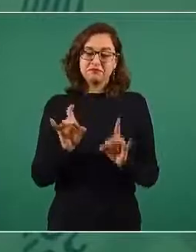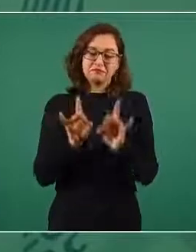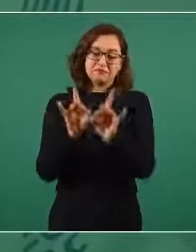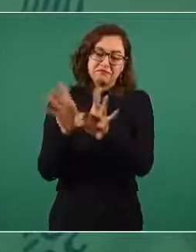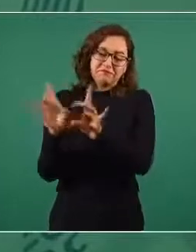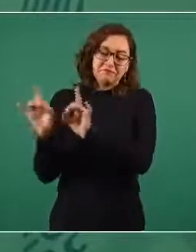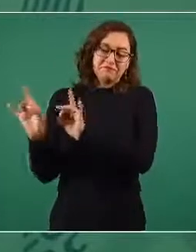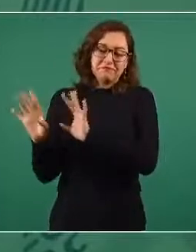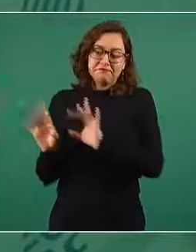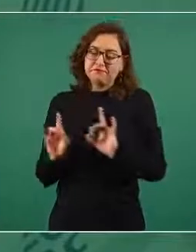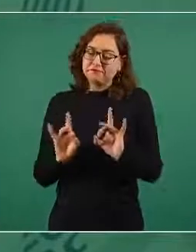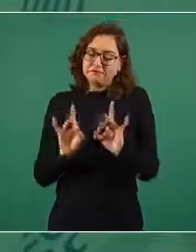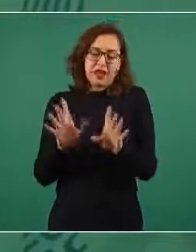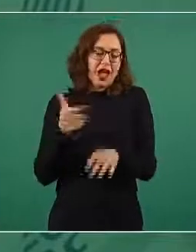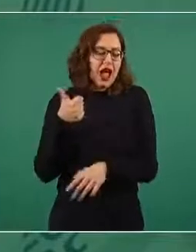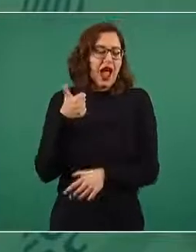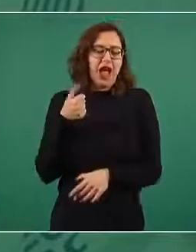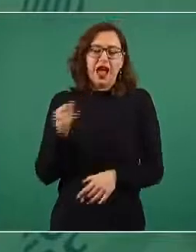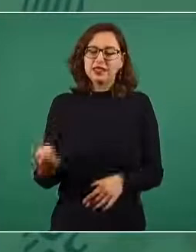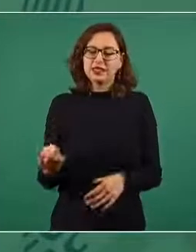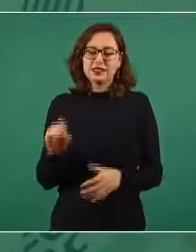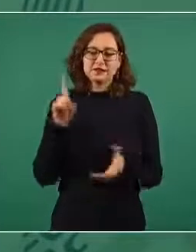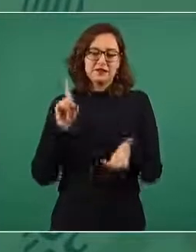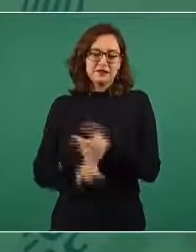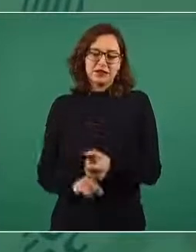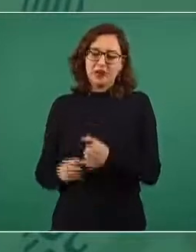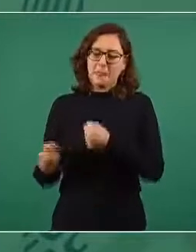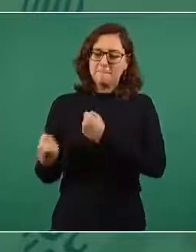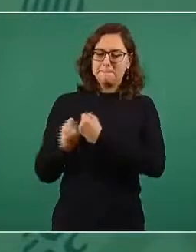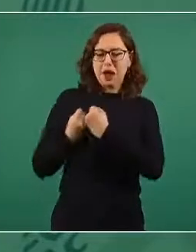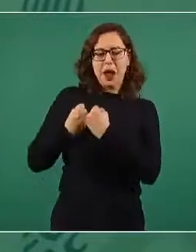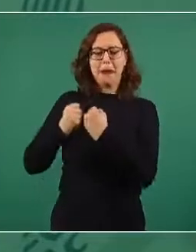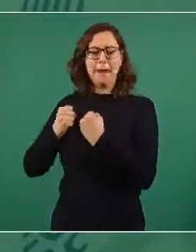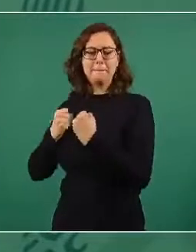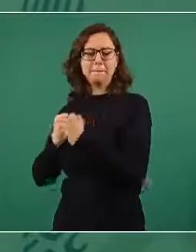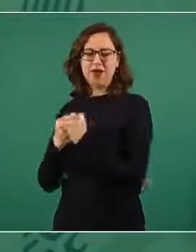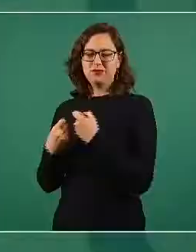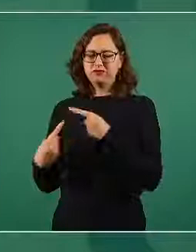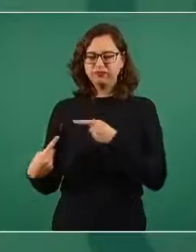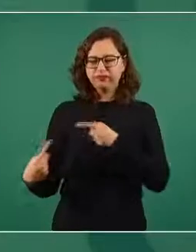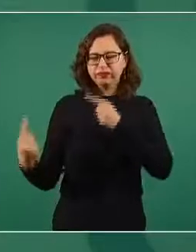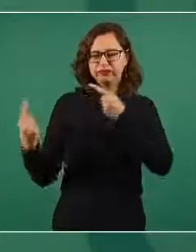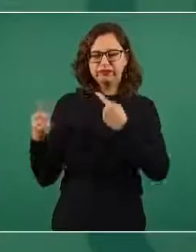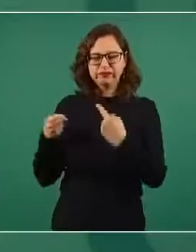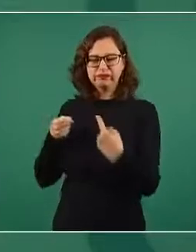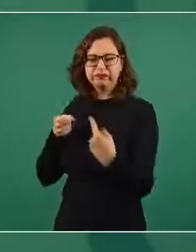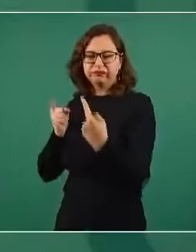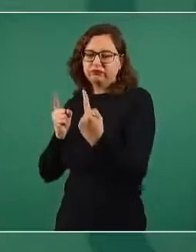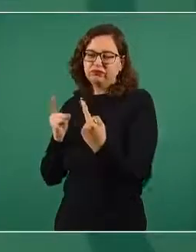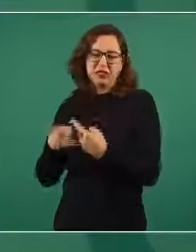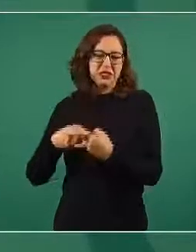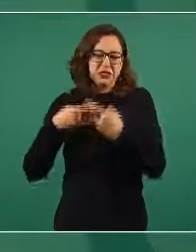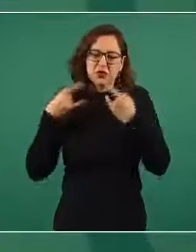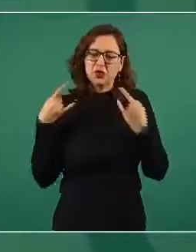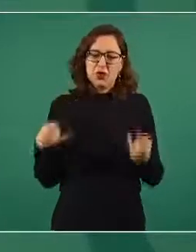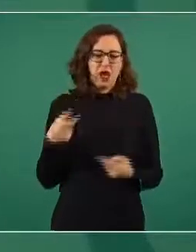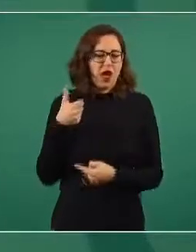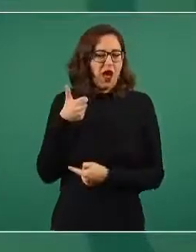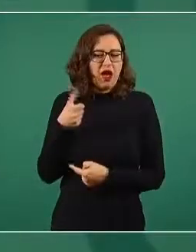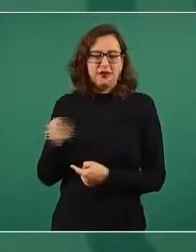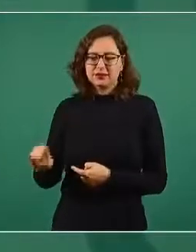estas confrontaciones en la historia.